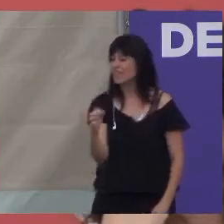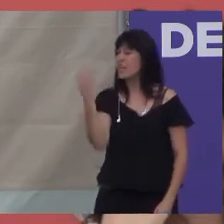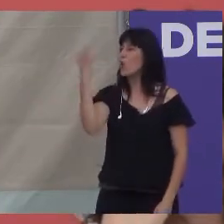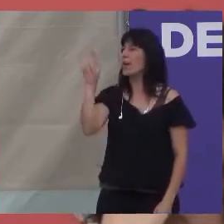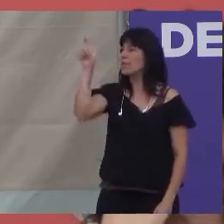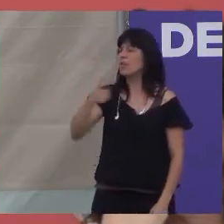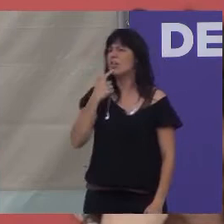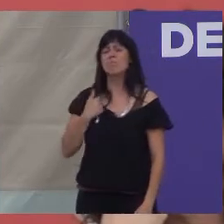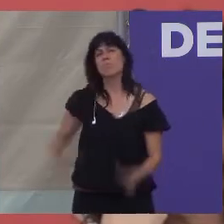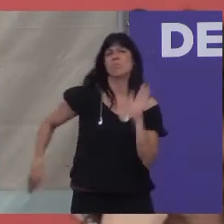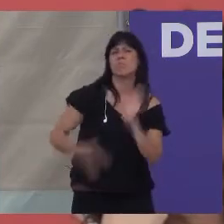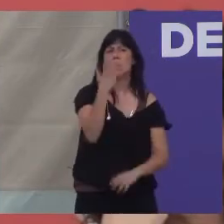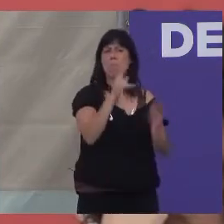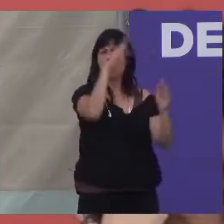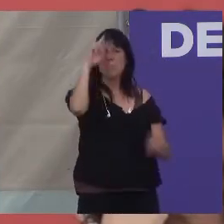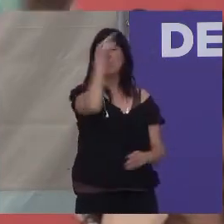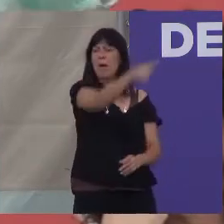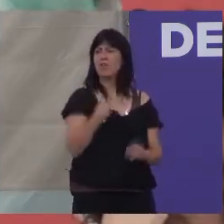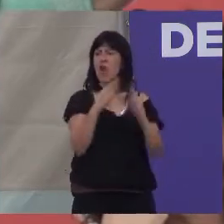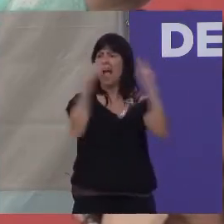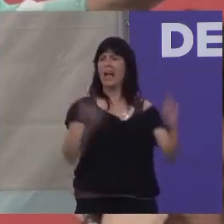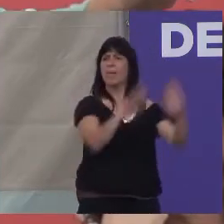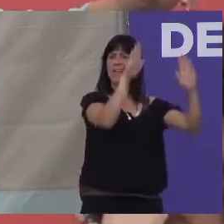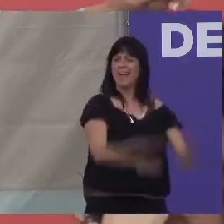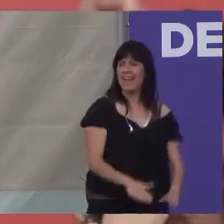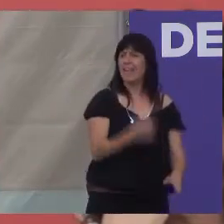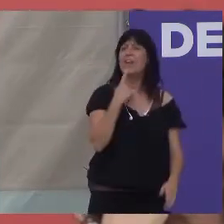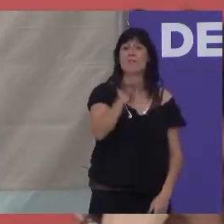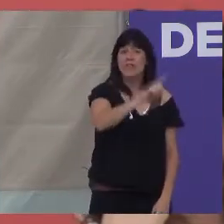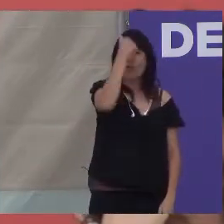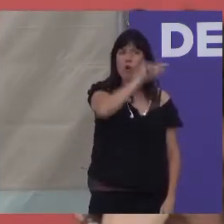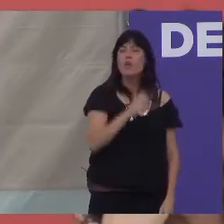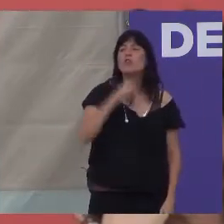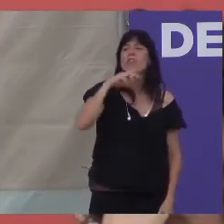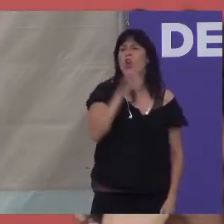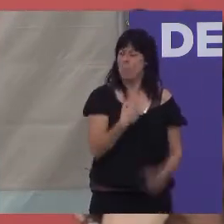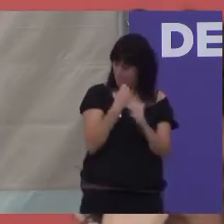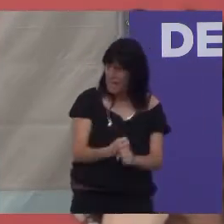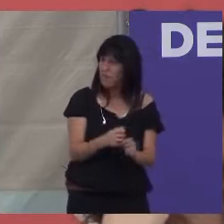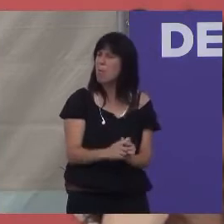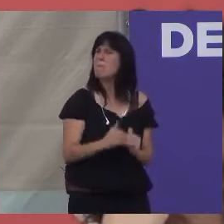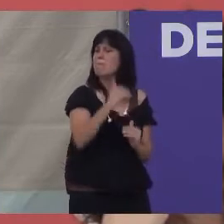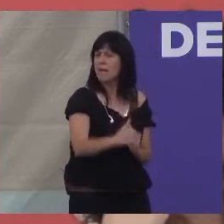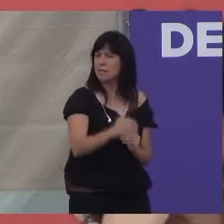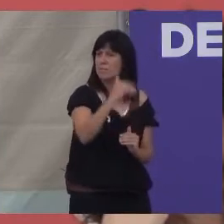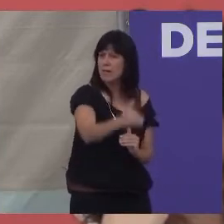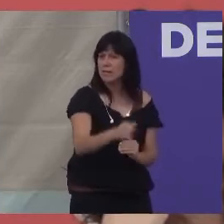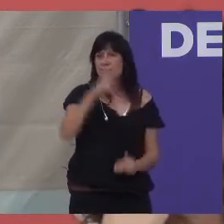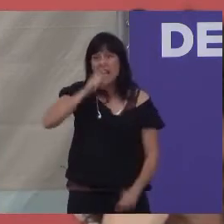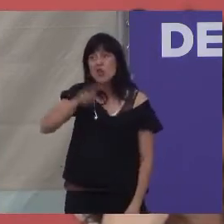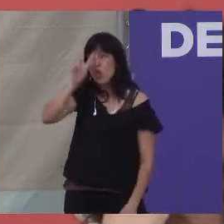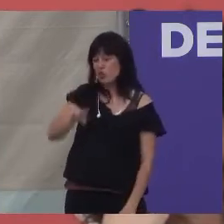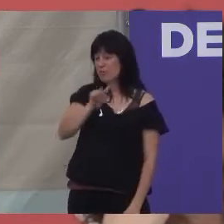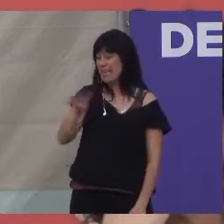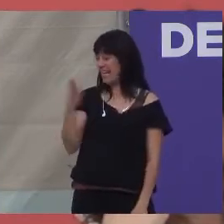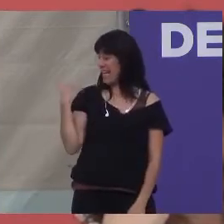Sol, vamos a acampar. No, señores, con lo del domingo no fue suficiente, nos vamos a quedar. Y en el 2014